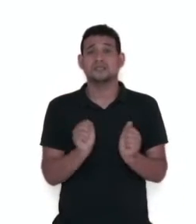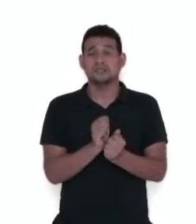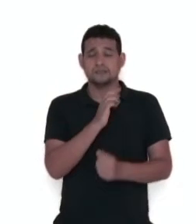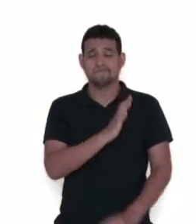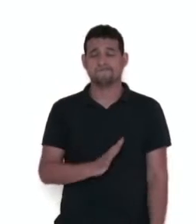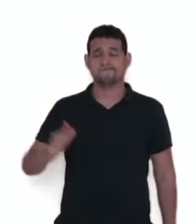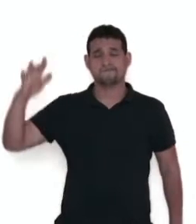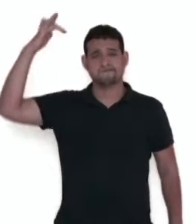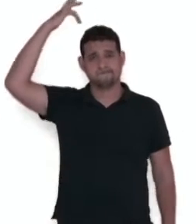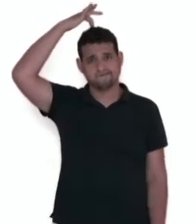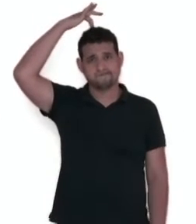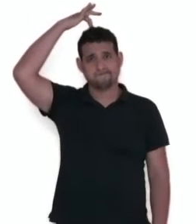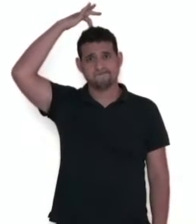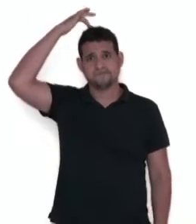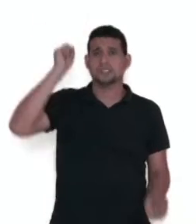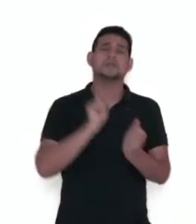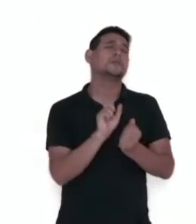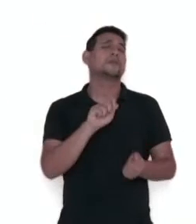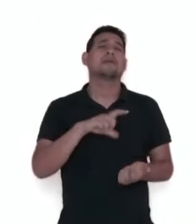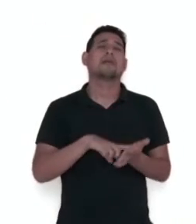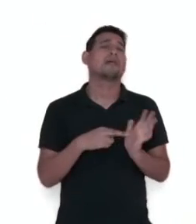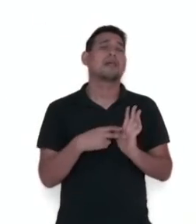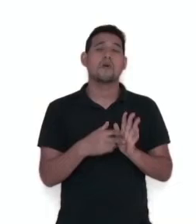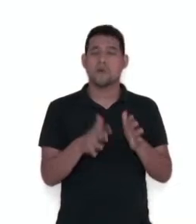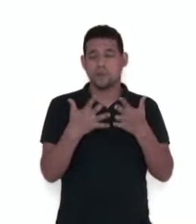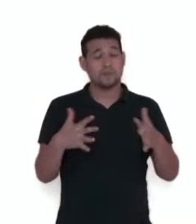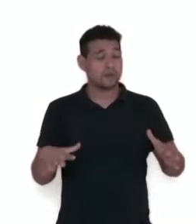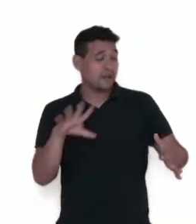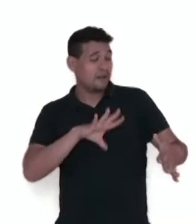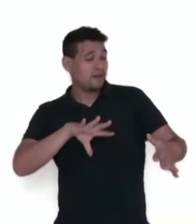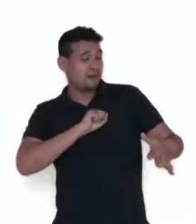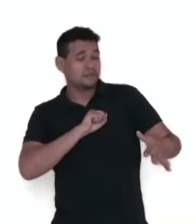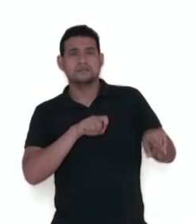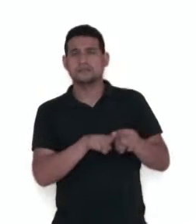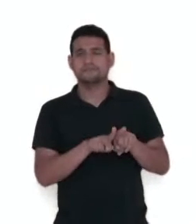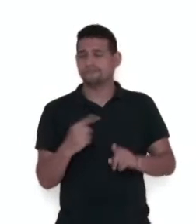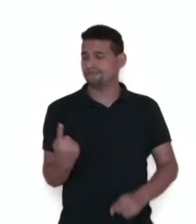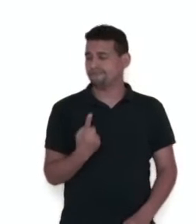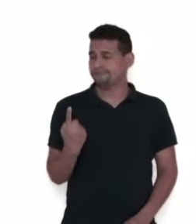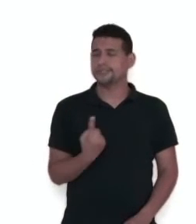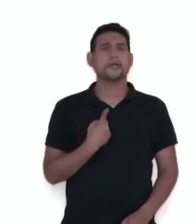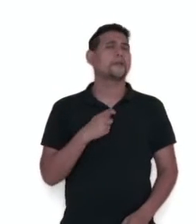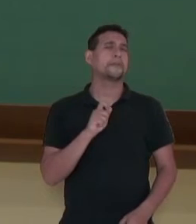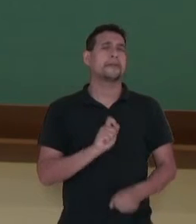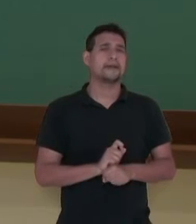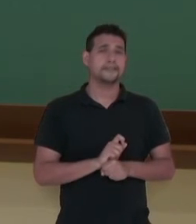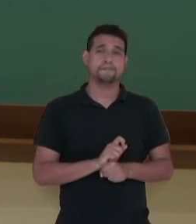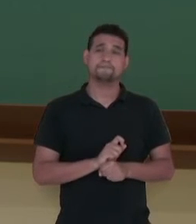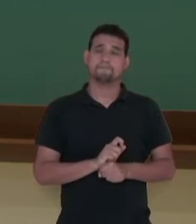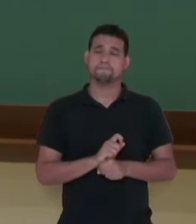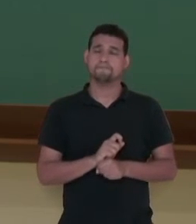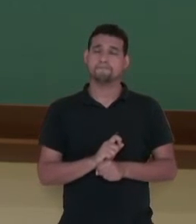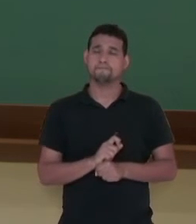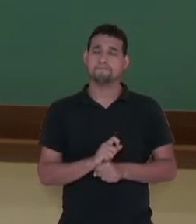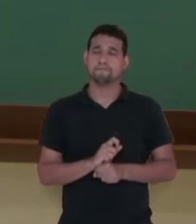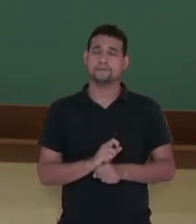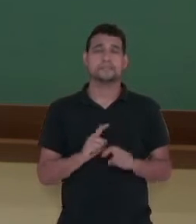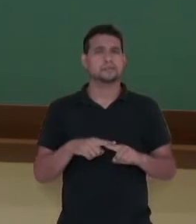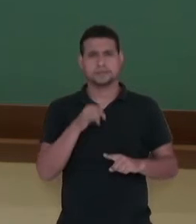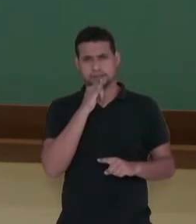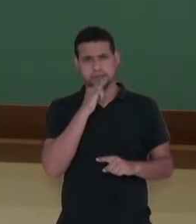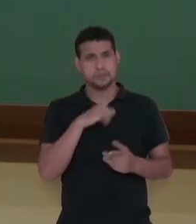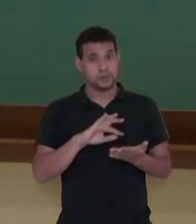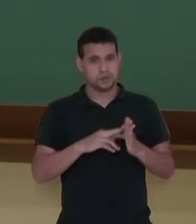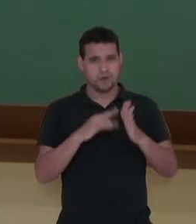espíritu, sola con su amor y el mar, sola en el muelle de San Blas.